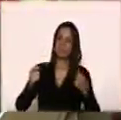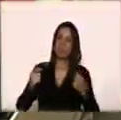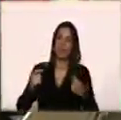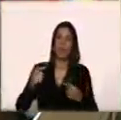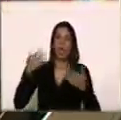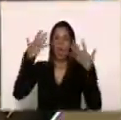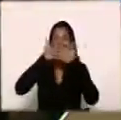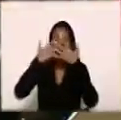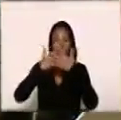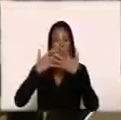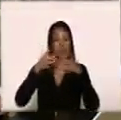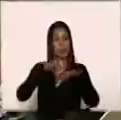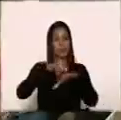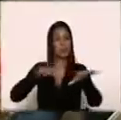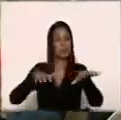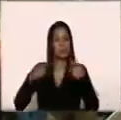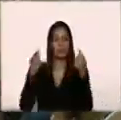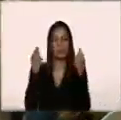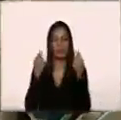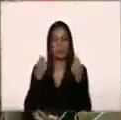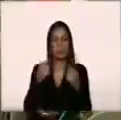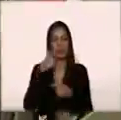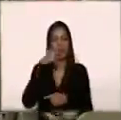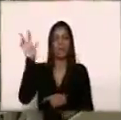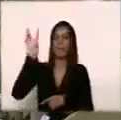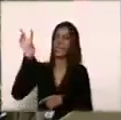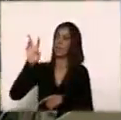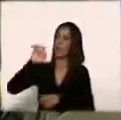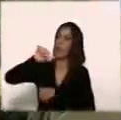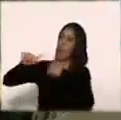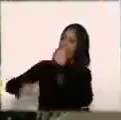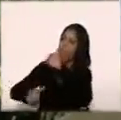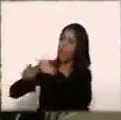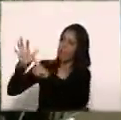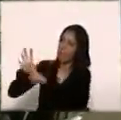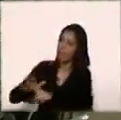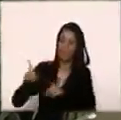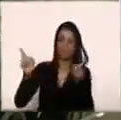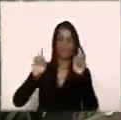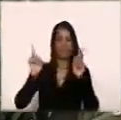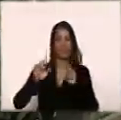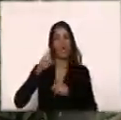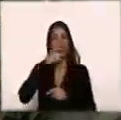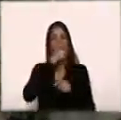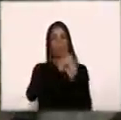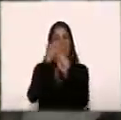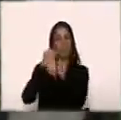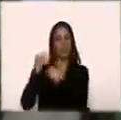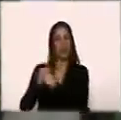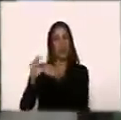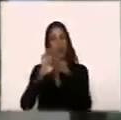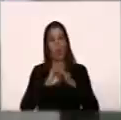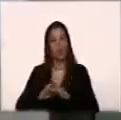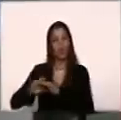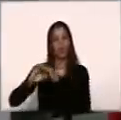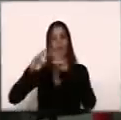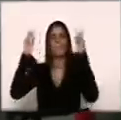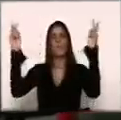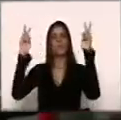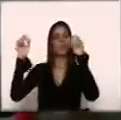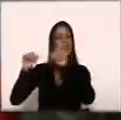duda! ¡A Venezuela nadie la rodilla! ¡La clase obrera unida jamás será